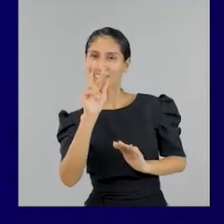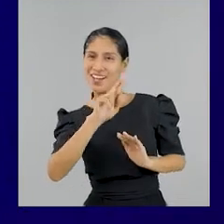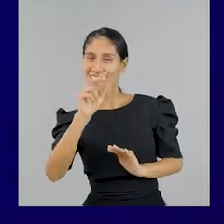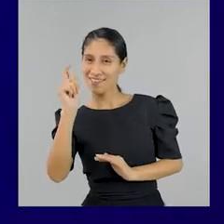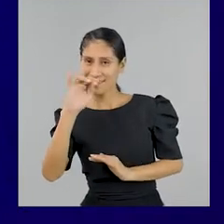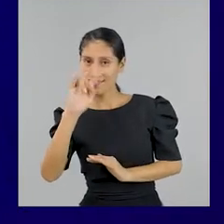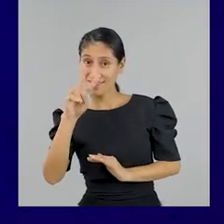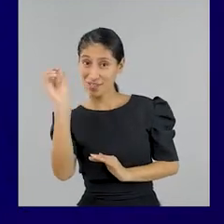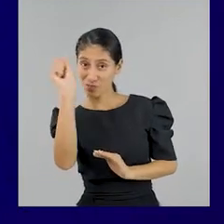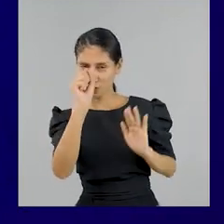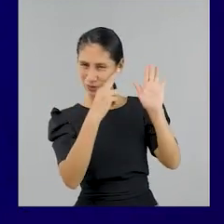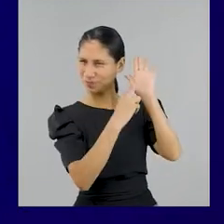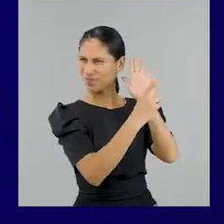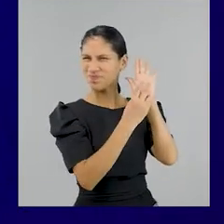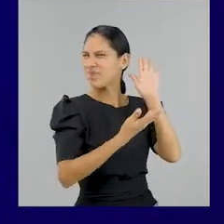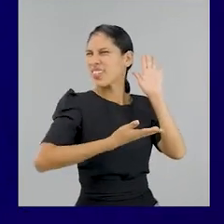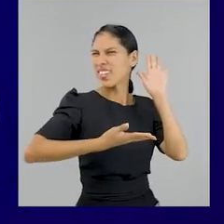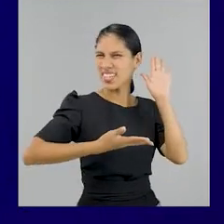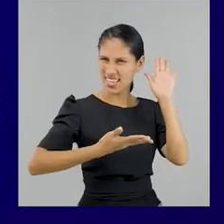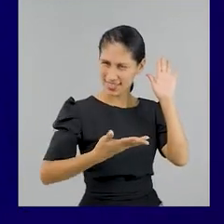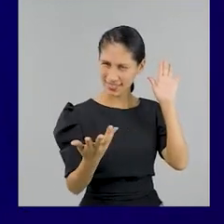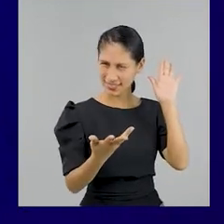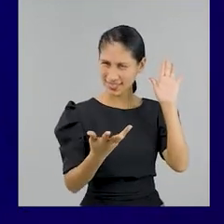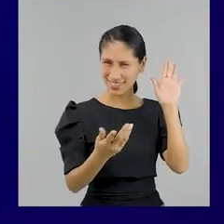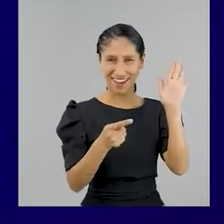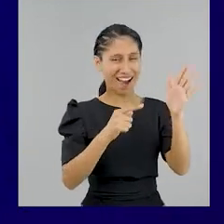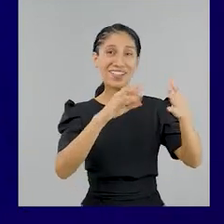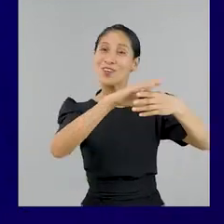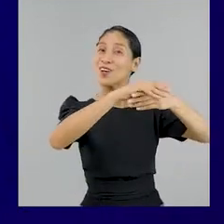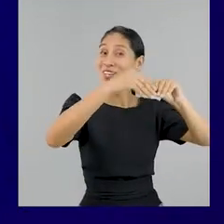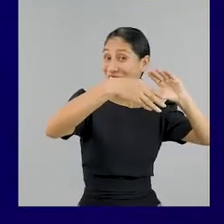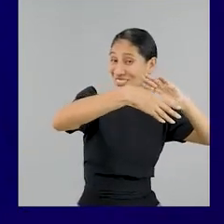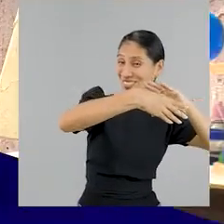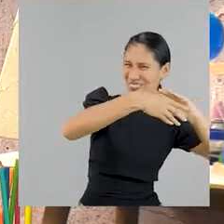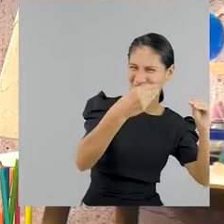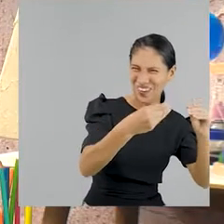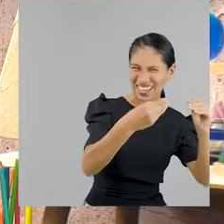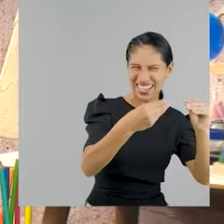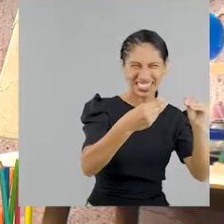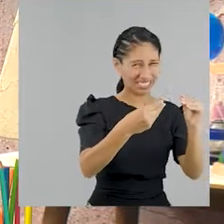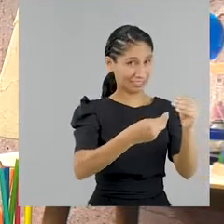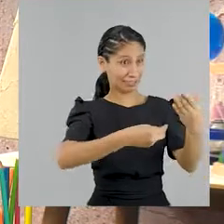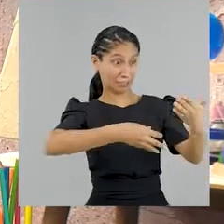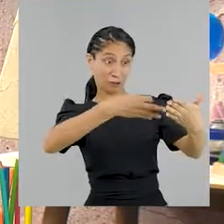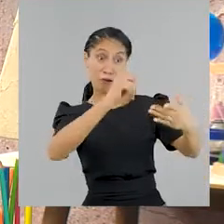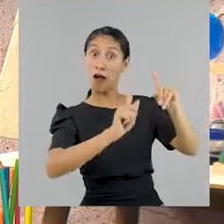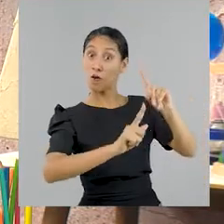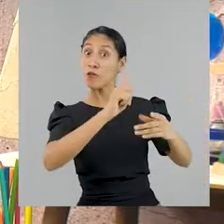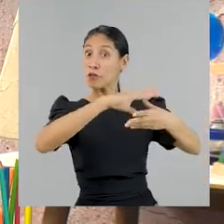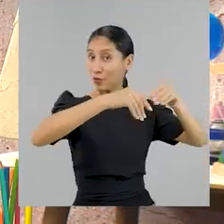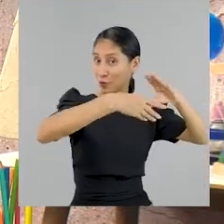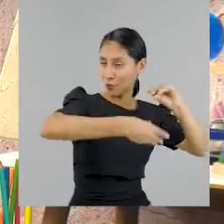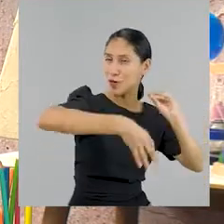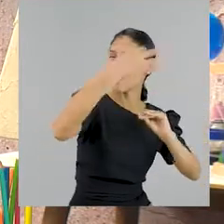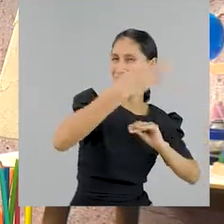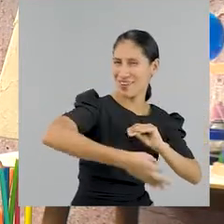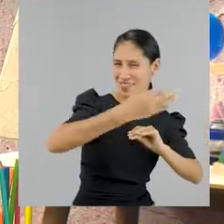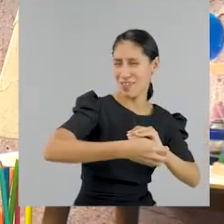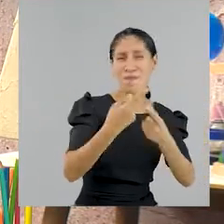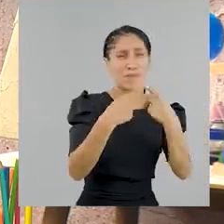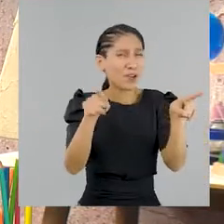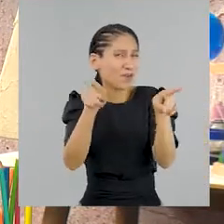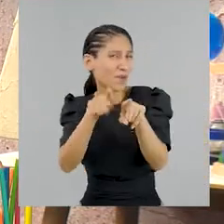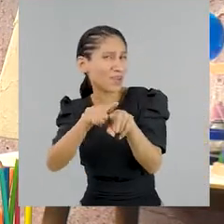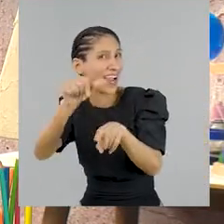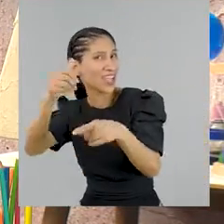narrativos. Los textos narrativos, claro, son relatos en los que se cuenta una historia real o ficticia que ocurre